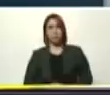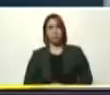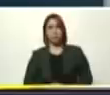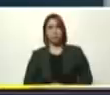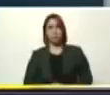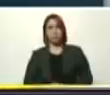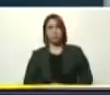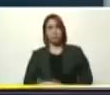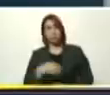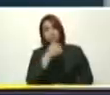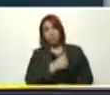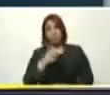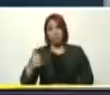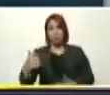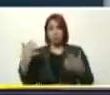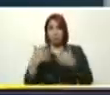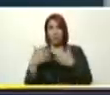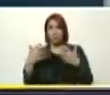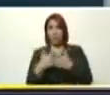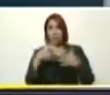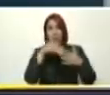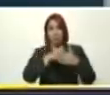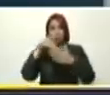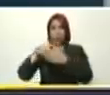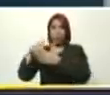en cada batalla electoral,